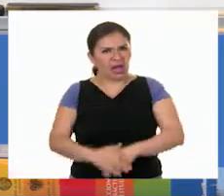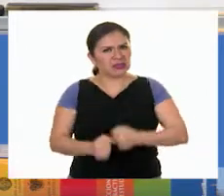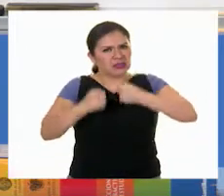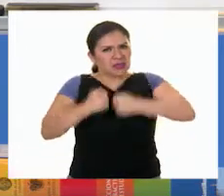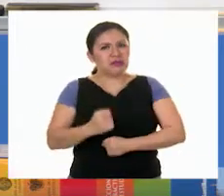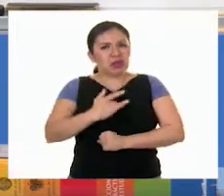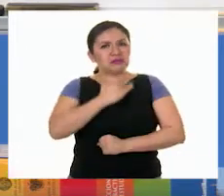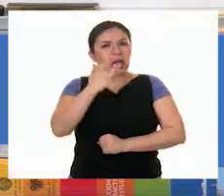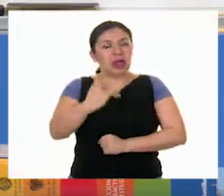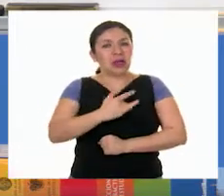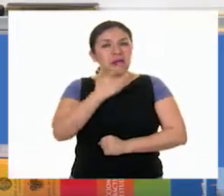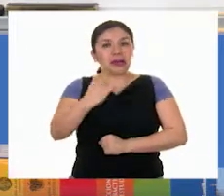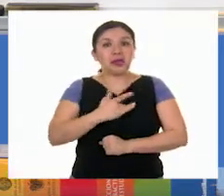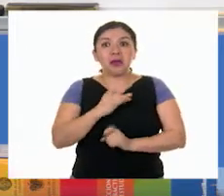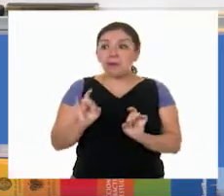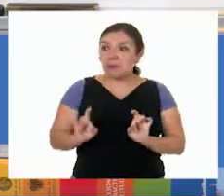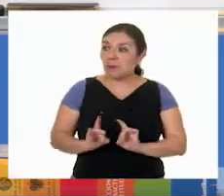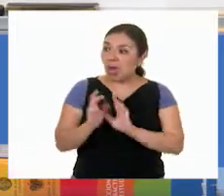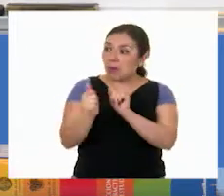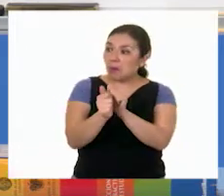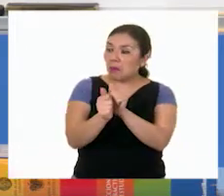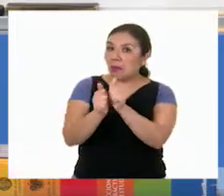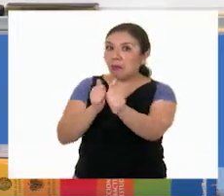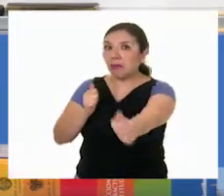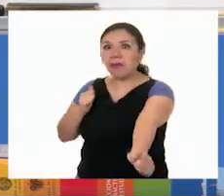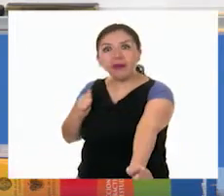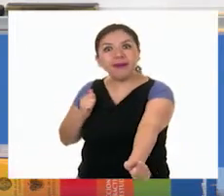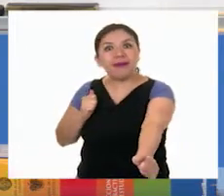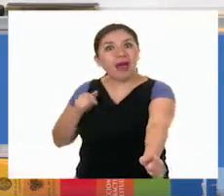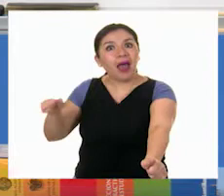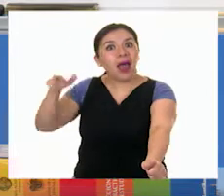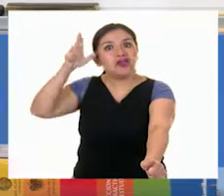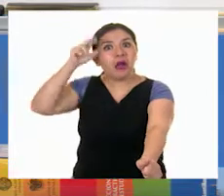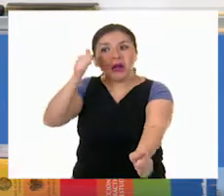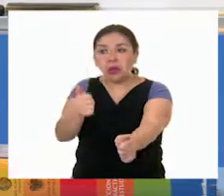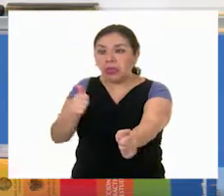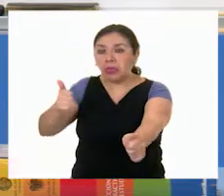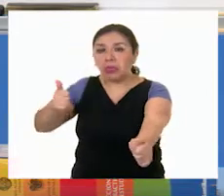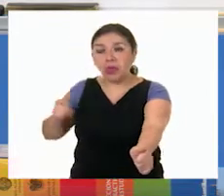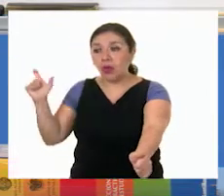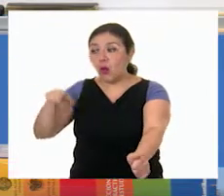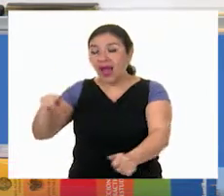y rebasó la liebre. Y cuando la liebre